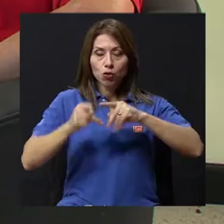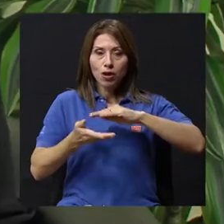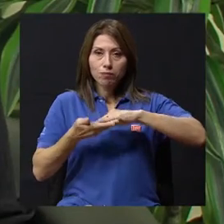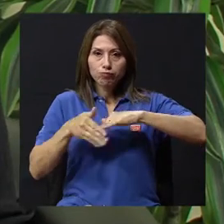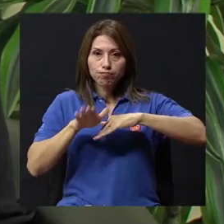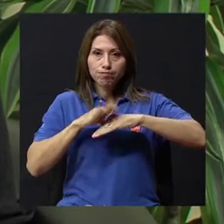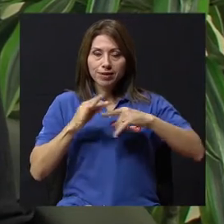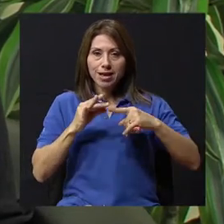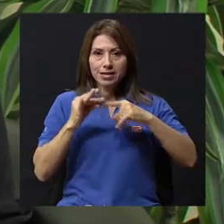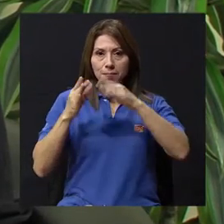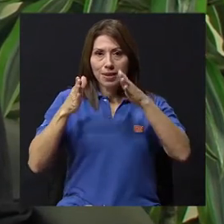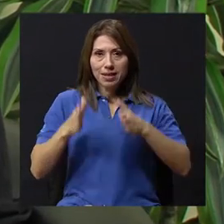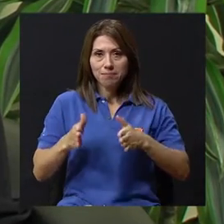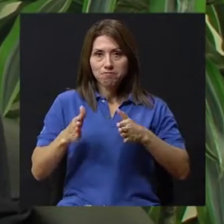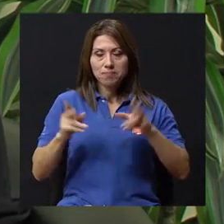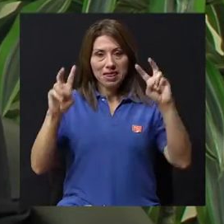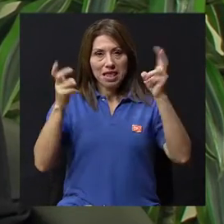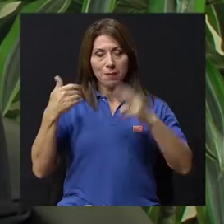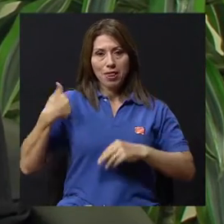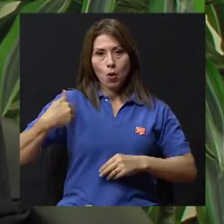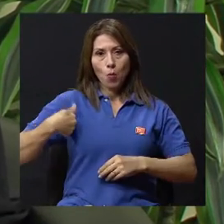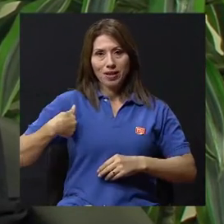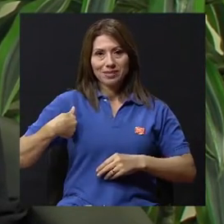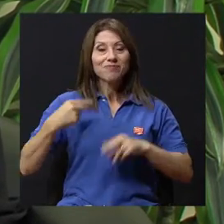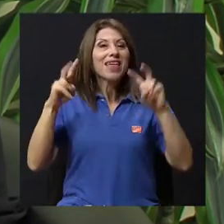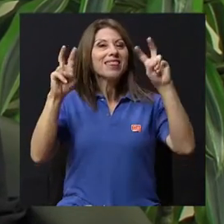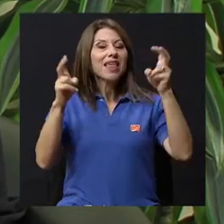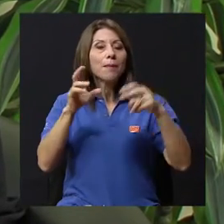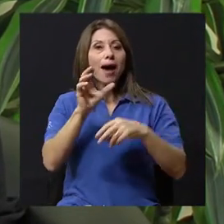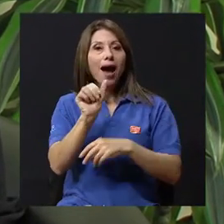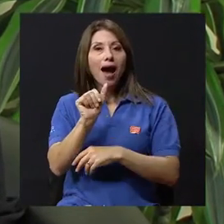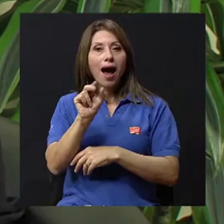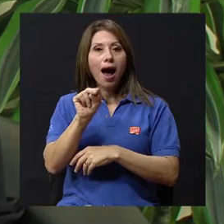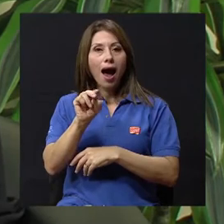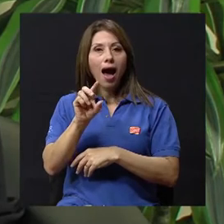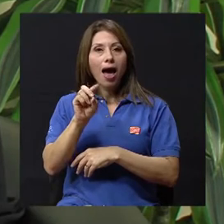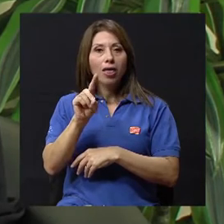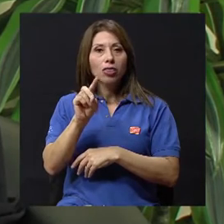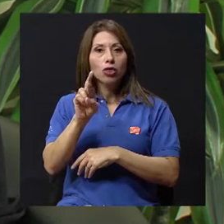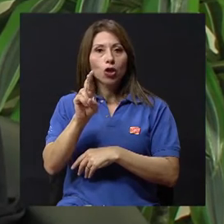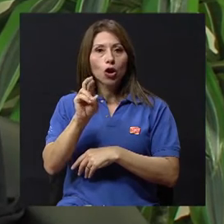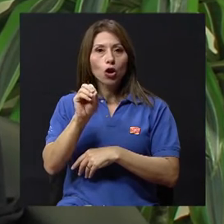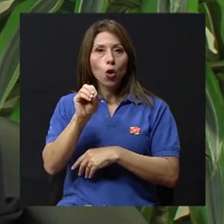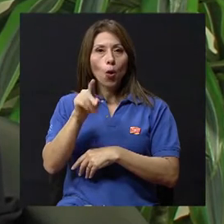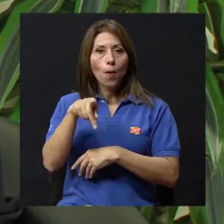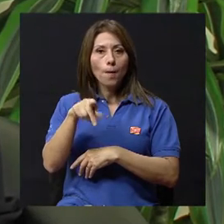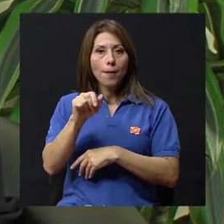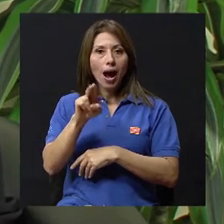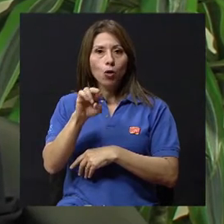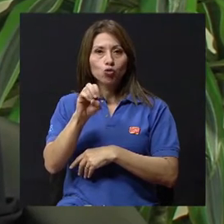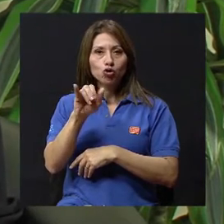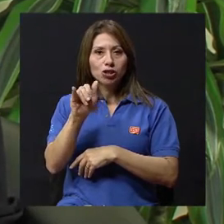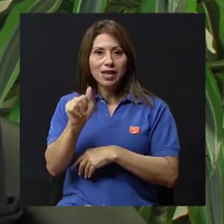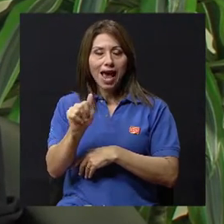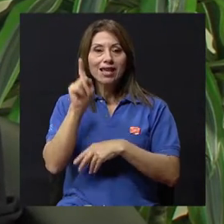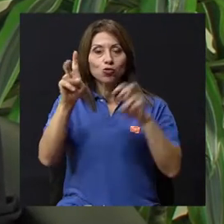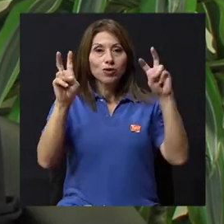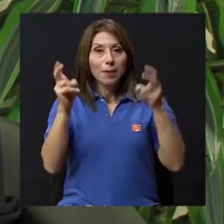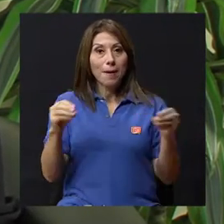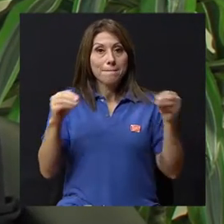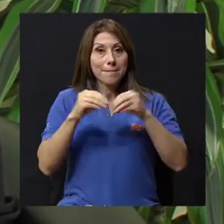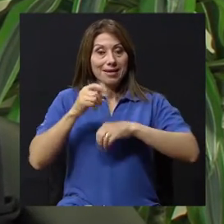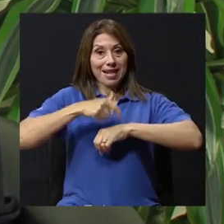un experto en materia de hombres, y es que el tema de la andropausia es una etapa más de la vida de los hombres, y hoy